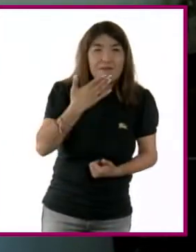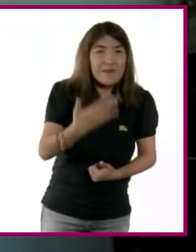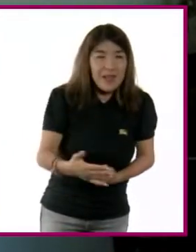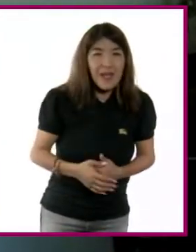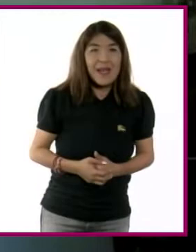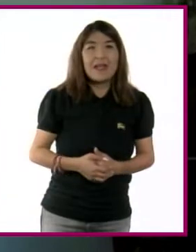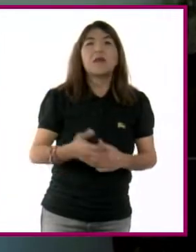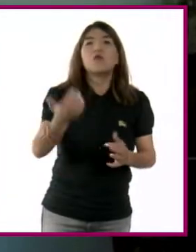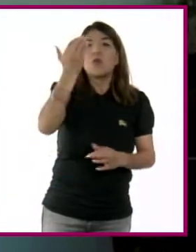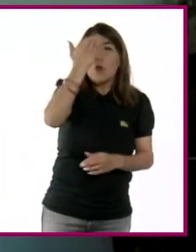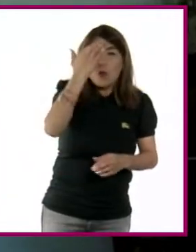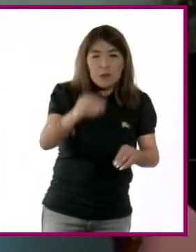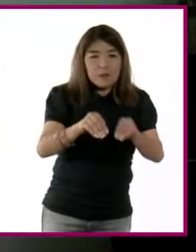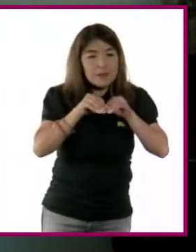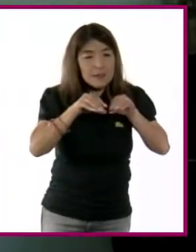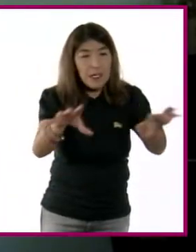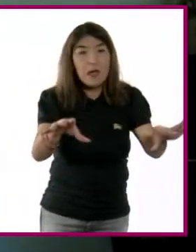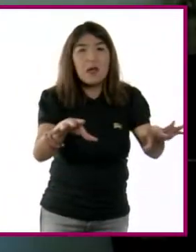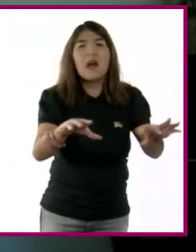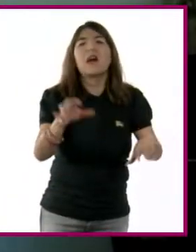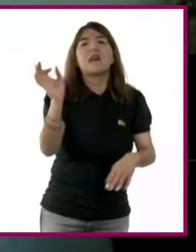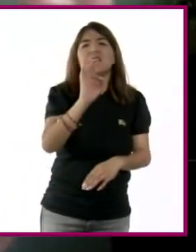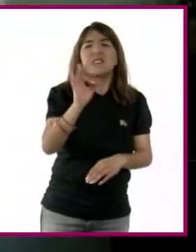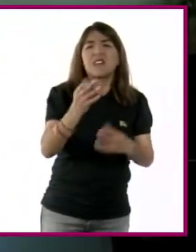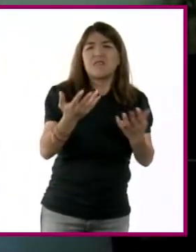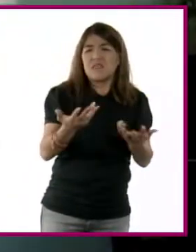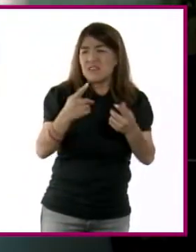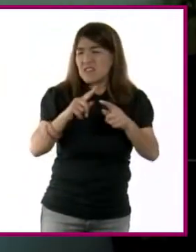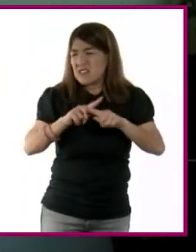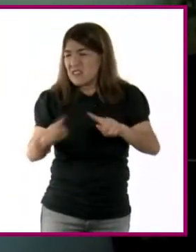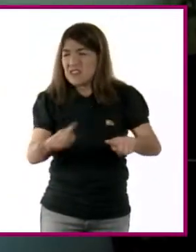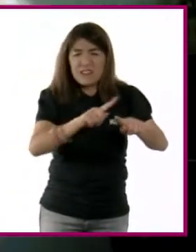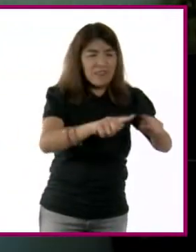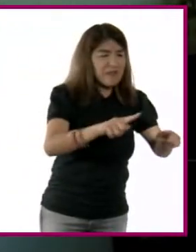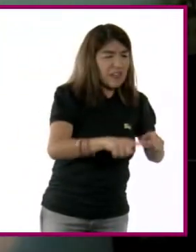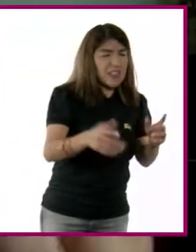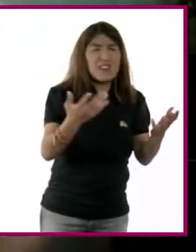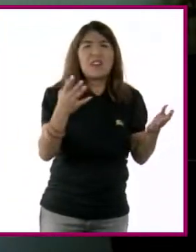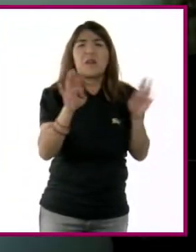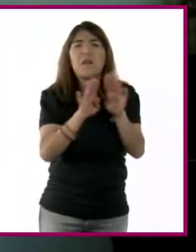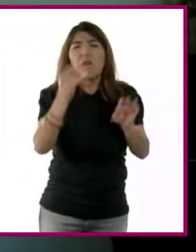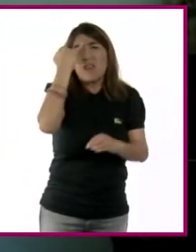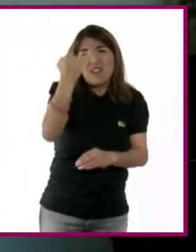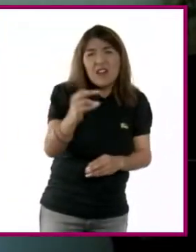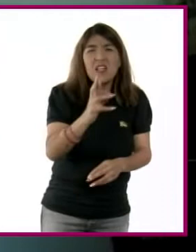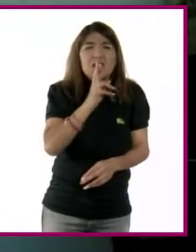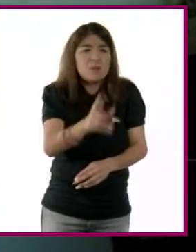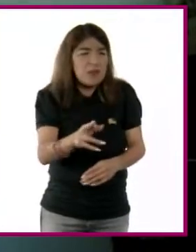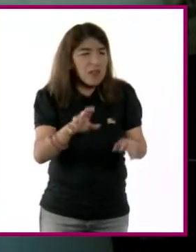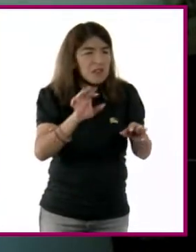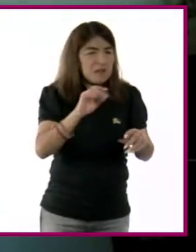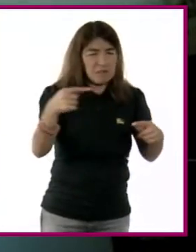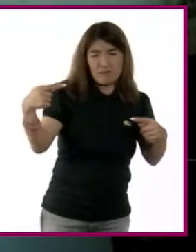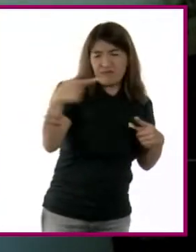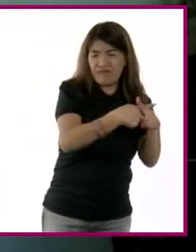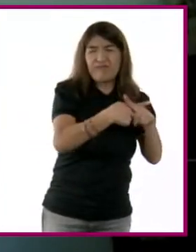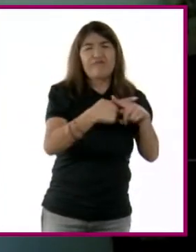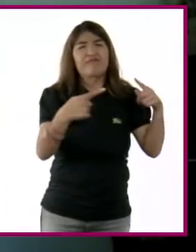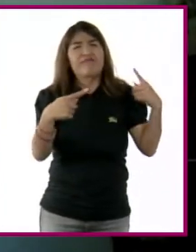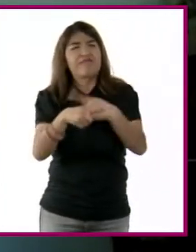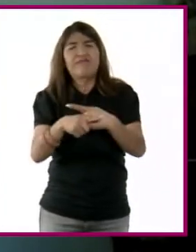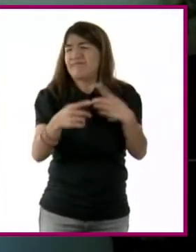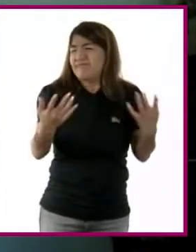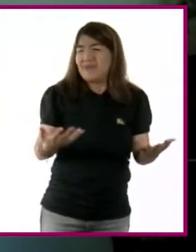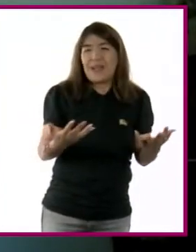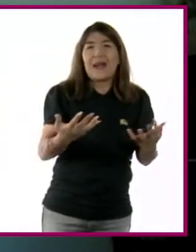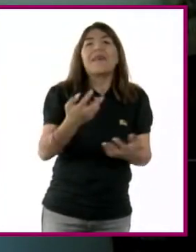en la medida de lo posible, no caigan en diferentes confusiones y argumentos que pueden chocar unos con otros. Otra vez, la estructura que te